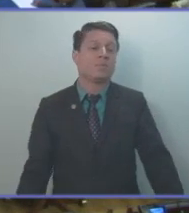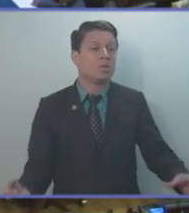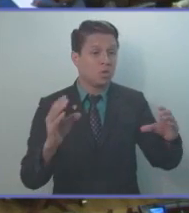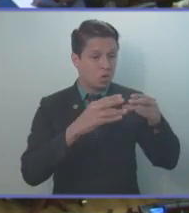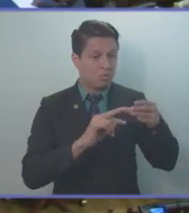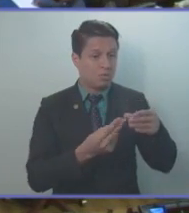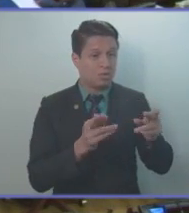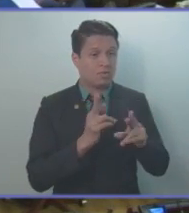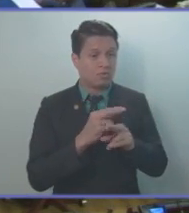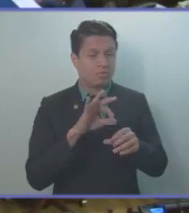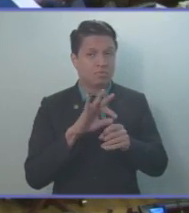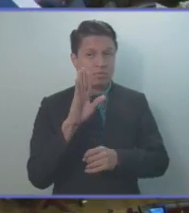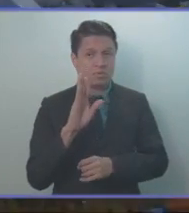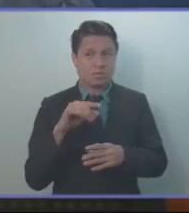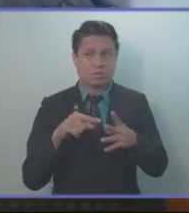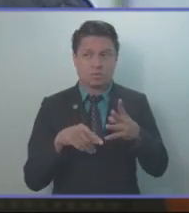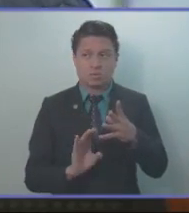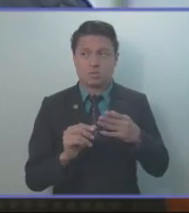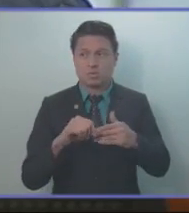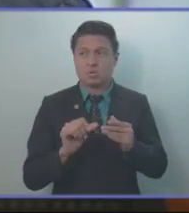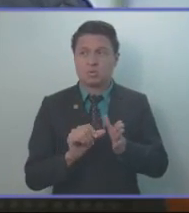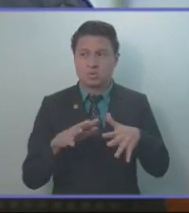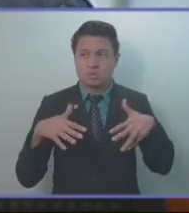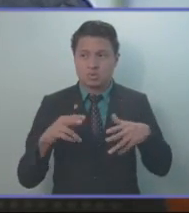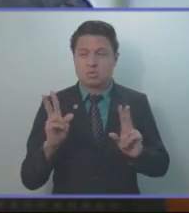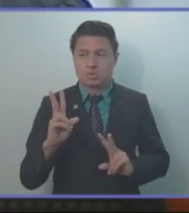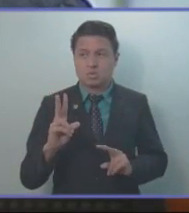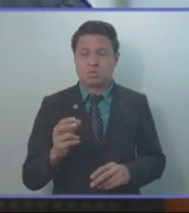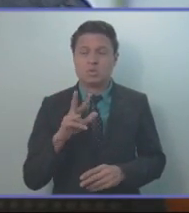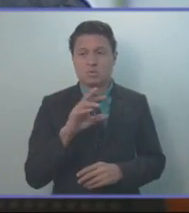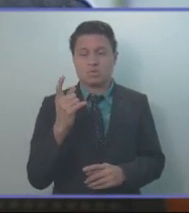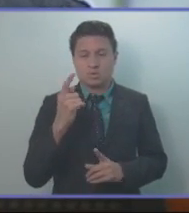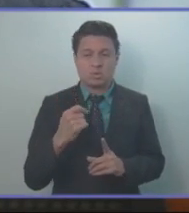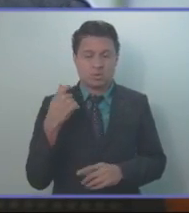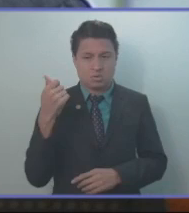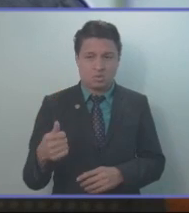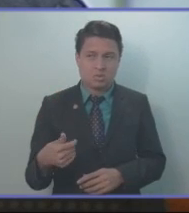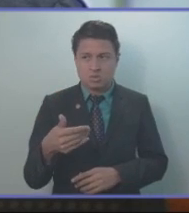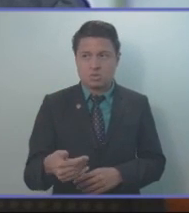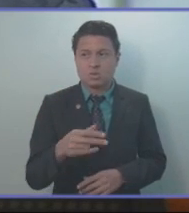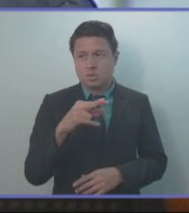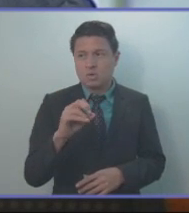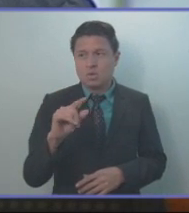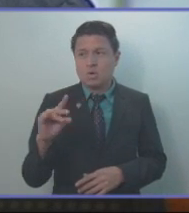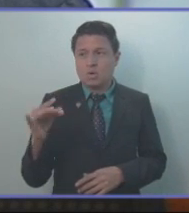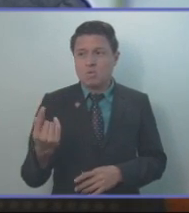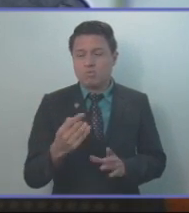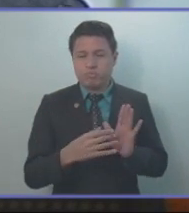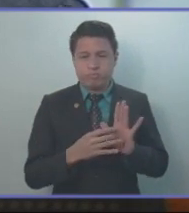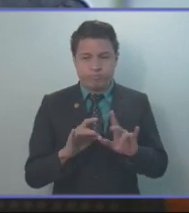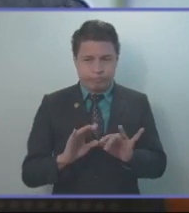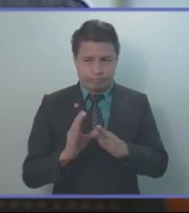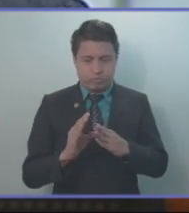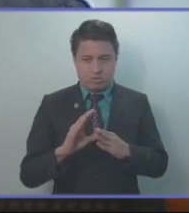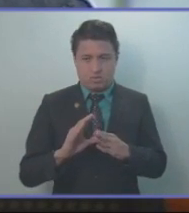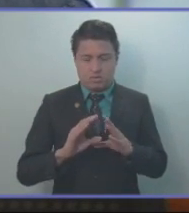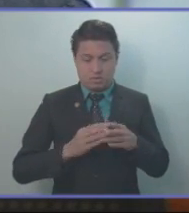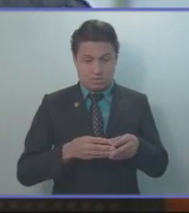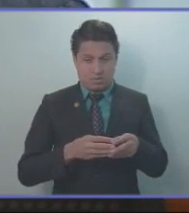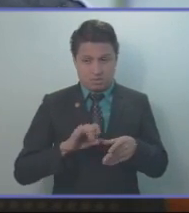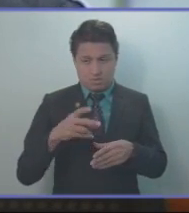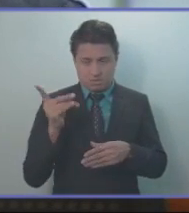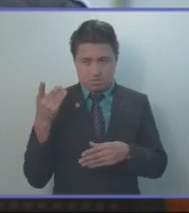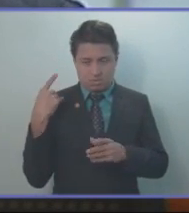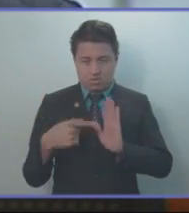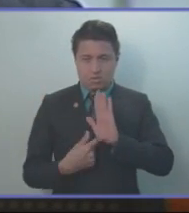Comisión de Reformas Electorales y Constitucionales, Palacio Legislativo, San Salvador, 30 de agosto del 2018. Señores secretarios de la Junta Directiva presente,